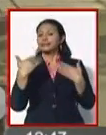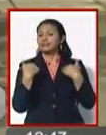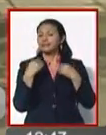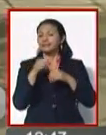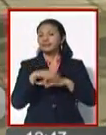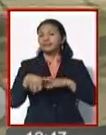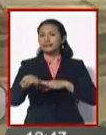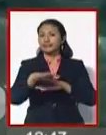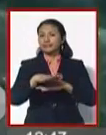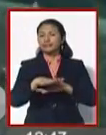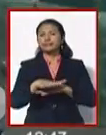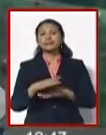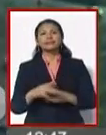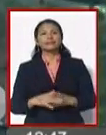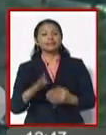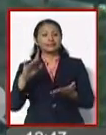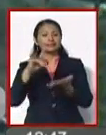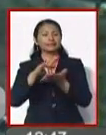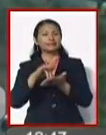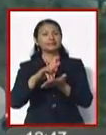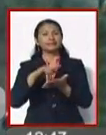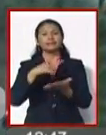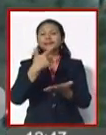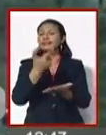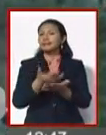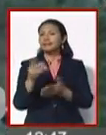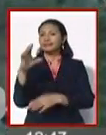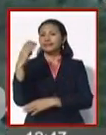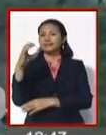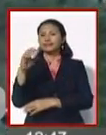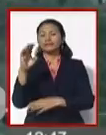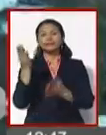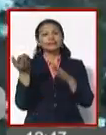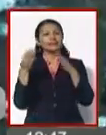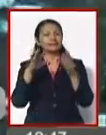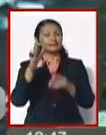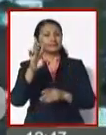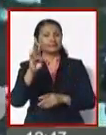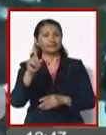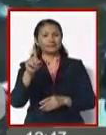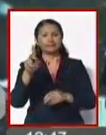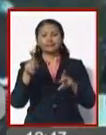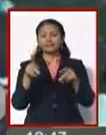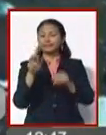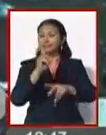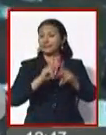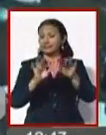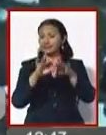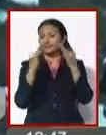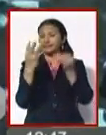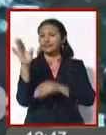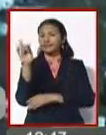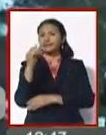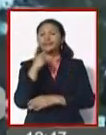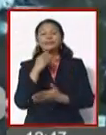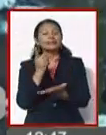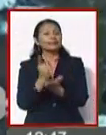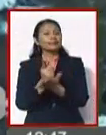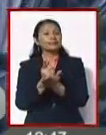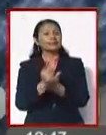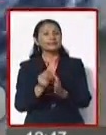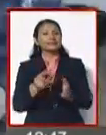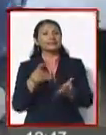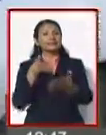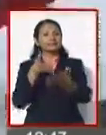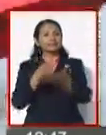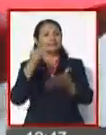con cobertura en referencia al avión siniestrado en Colombia, donde perdieron la vida 71 personas, familiares de las víctimas en Bolivia amenazan con